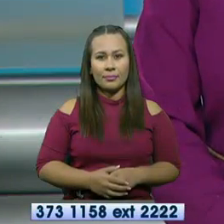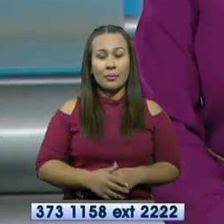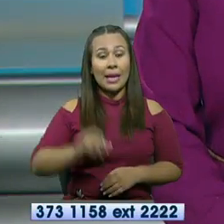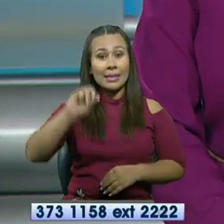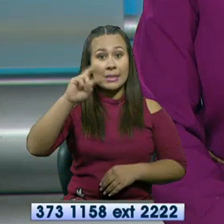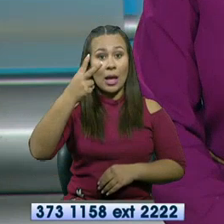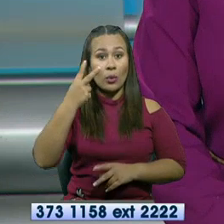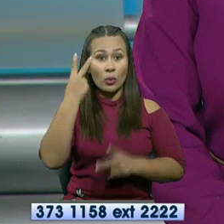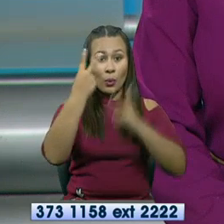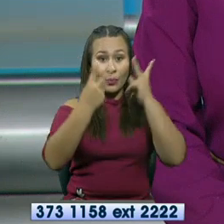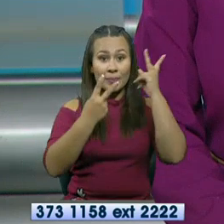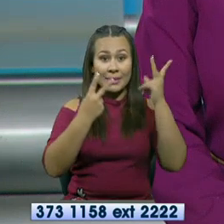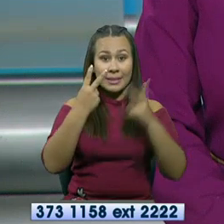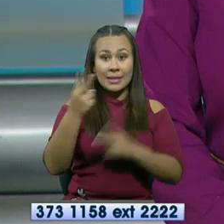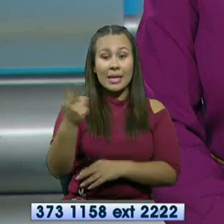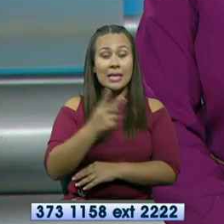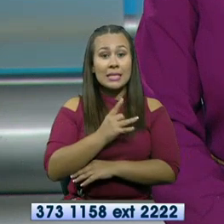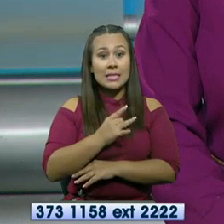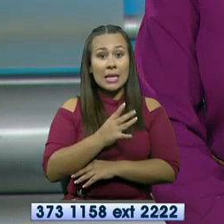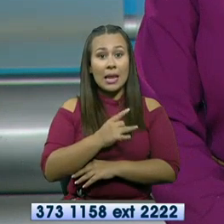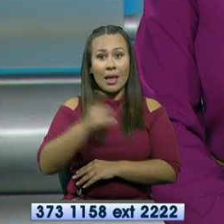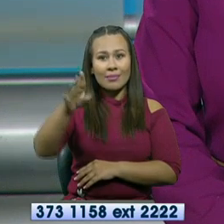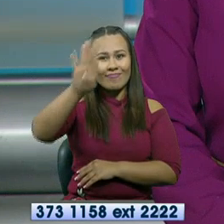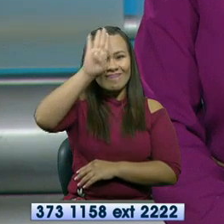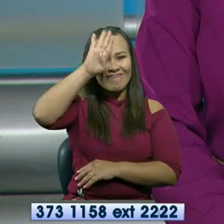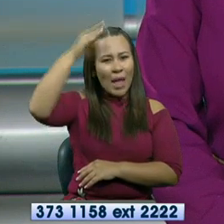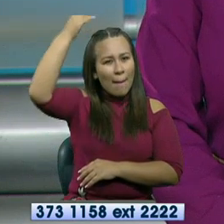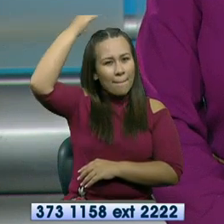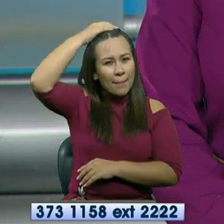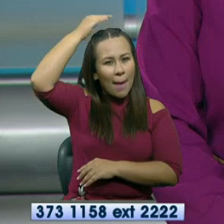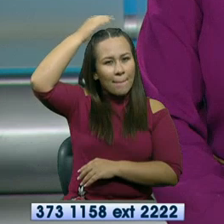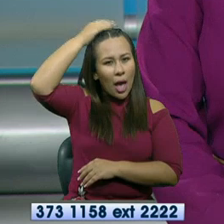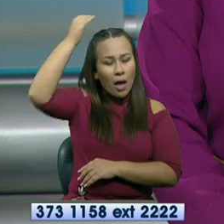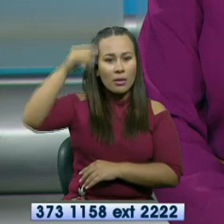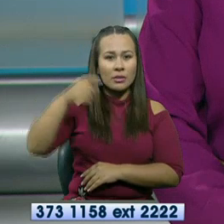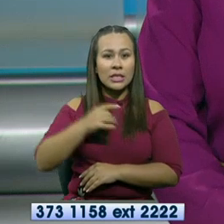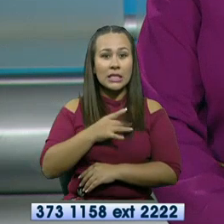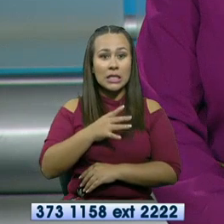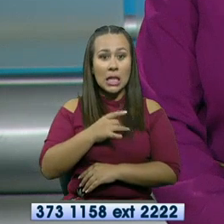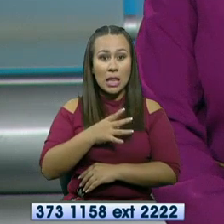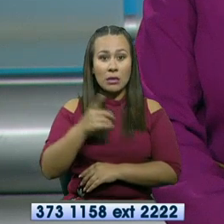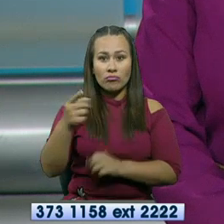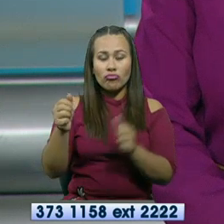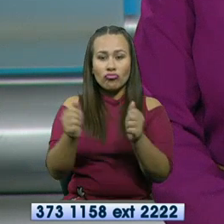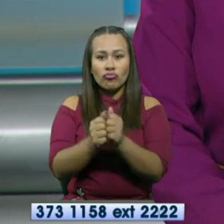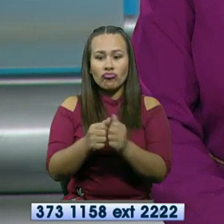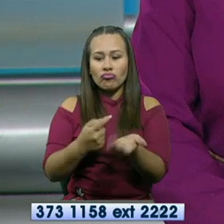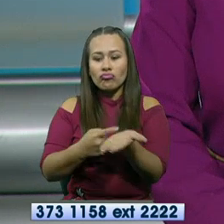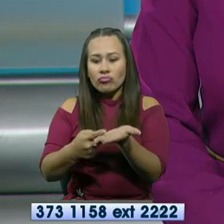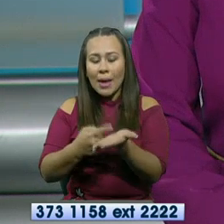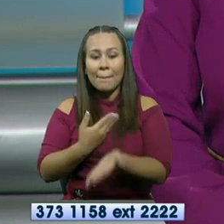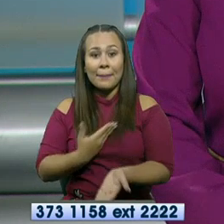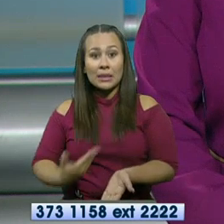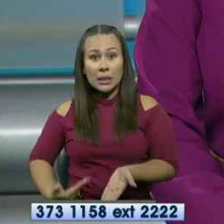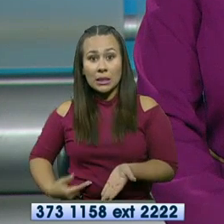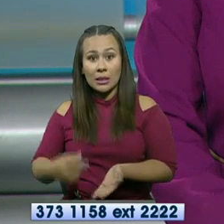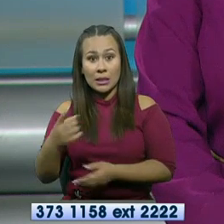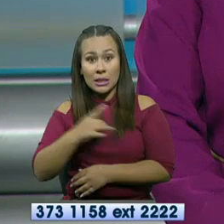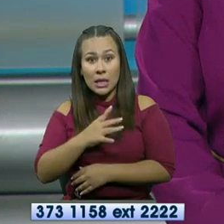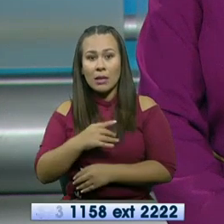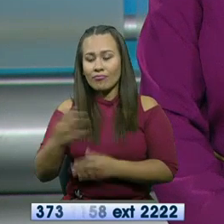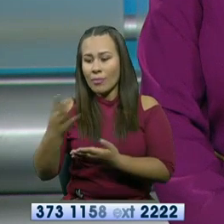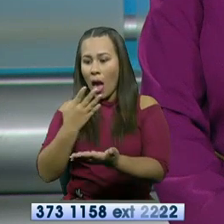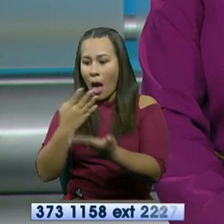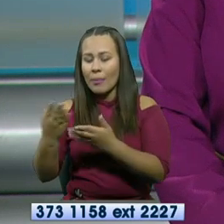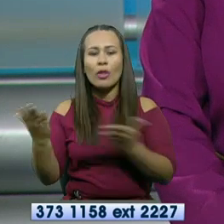En su segundo día de visita a Chile, el Papa Francisco se reunió con la presidenta Michelle Bachelet y otras autoridades. En el Palacio de la Moneda,